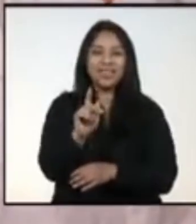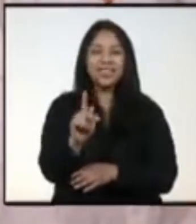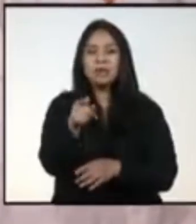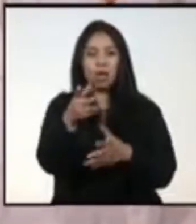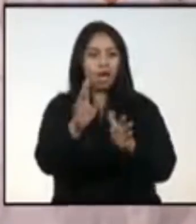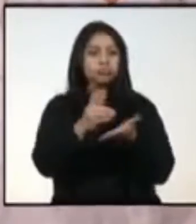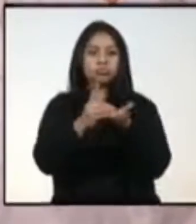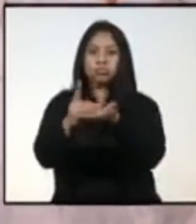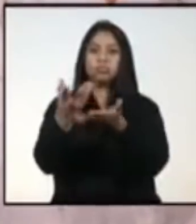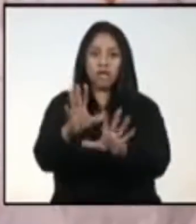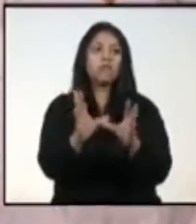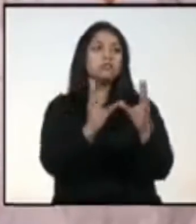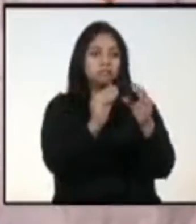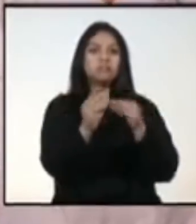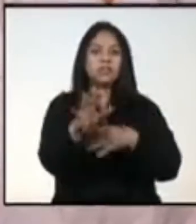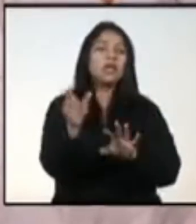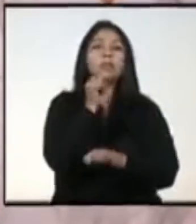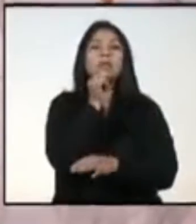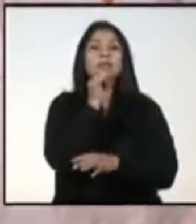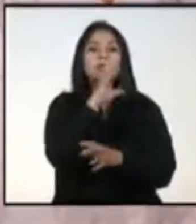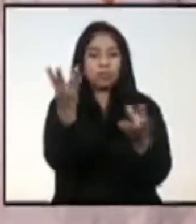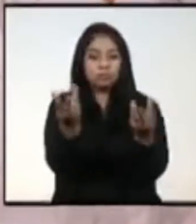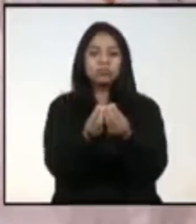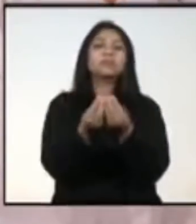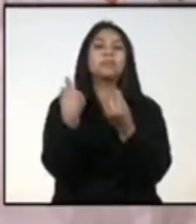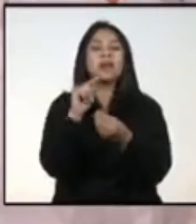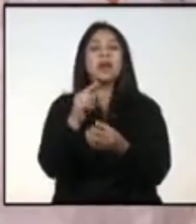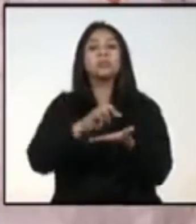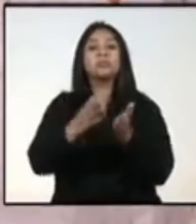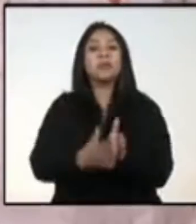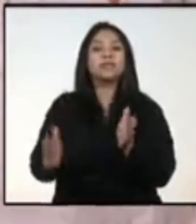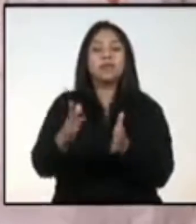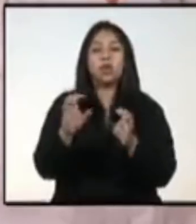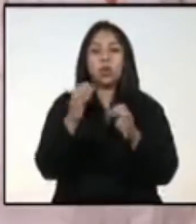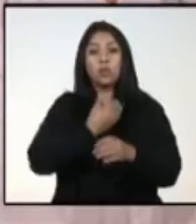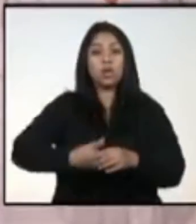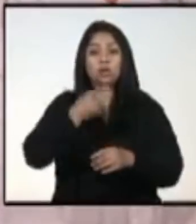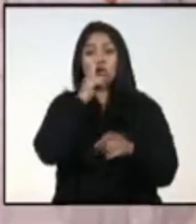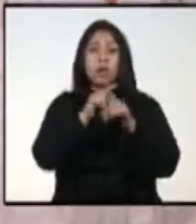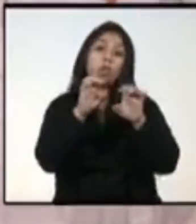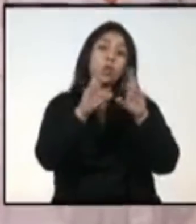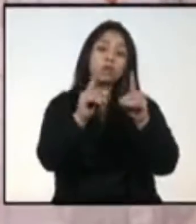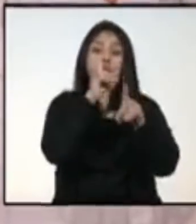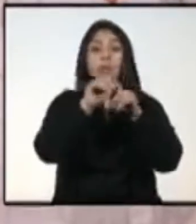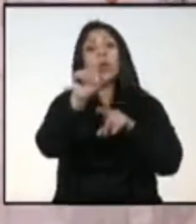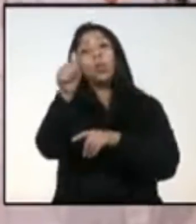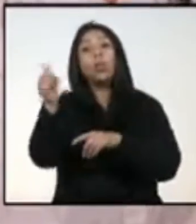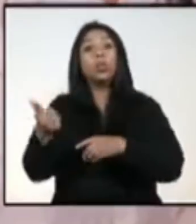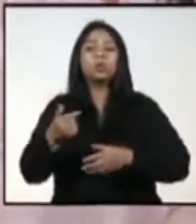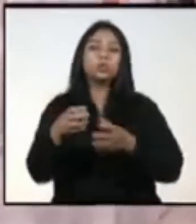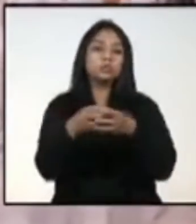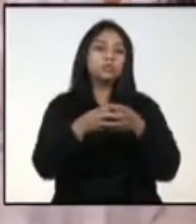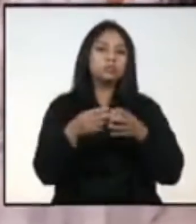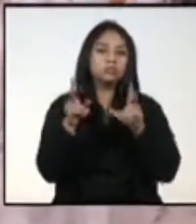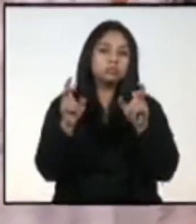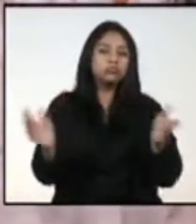tenido varias pláticas con el sector privado para unificarse a los planes de gobierno, tanto en educación como en otros sectores que usted ha impulsado. Pues sí, no, la